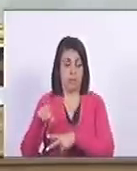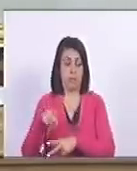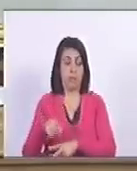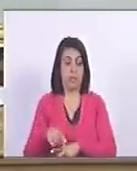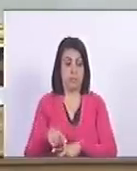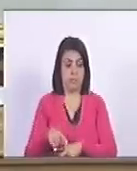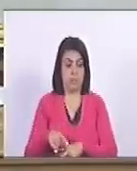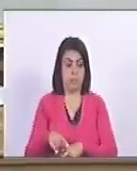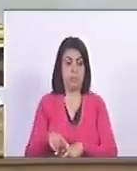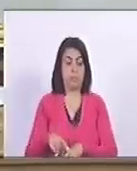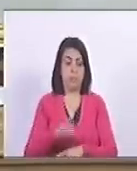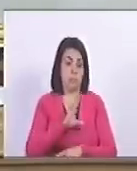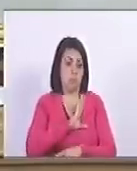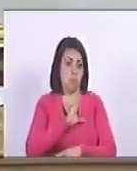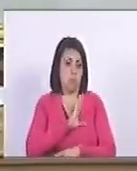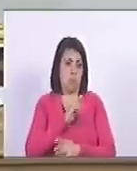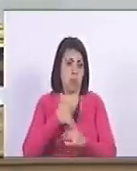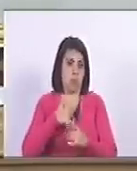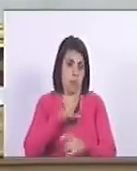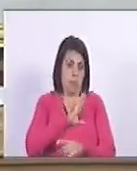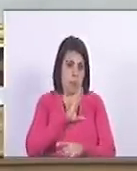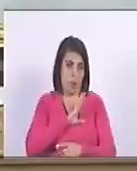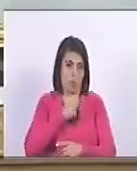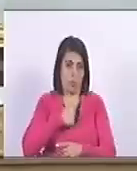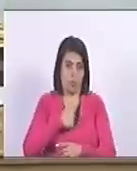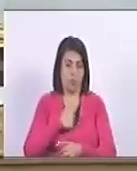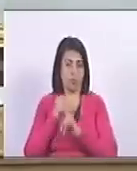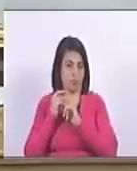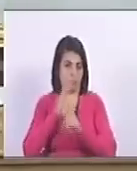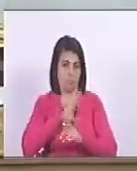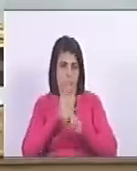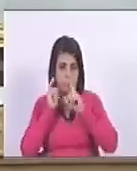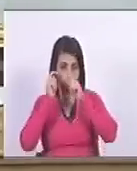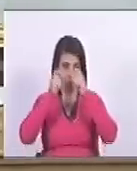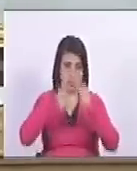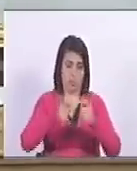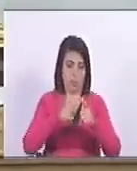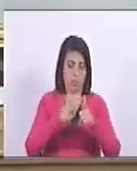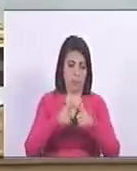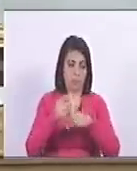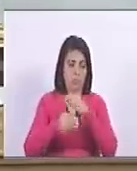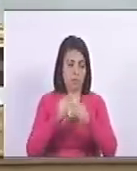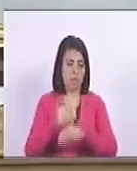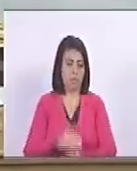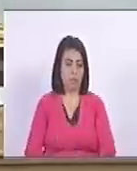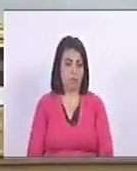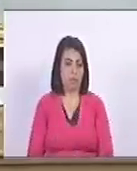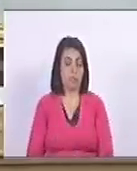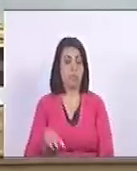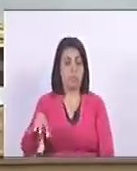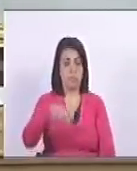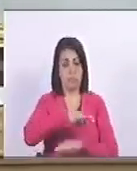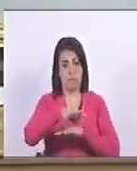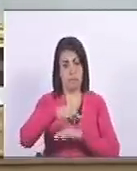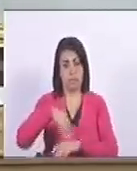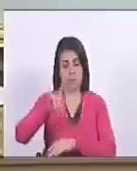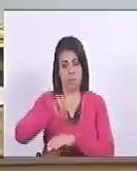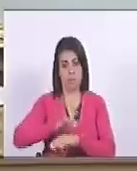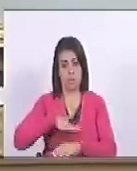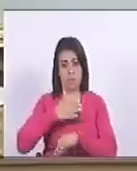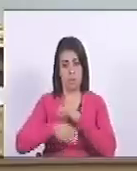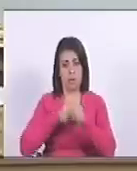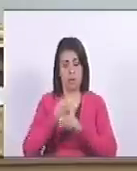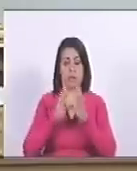la atribución es una cosa que le corresponde, en cambio, es una atribución que le da el que se bien. Le entregue. Los estados y municipios únicamente podrán